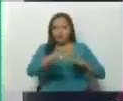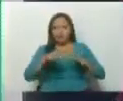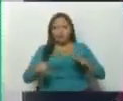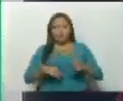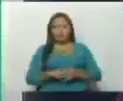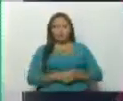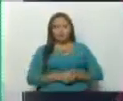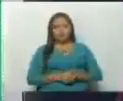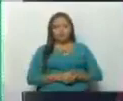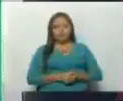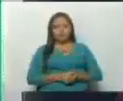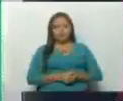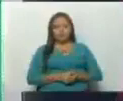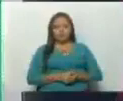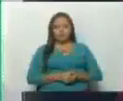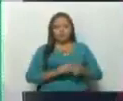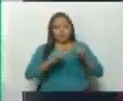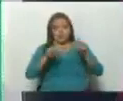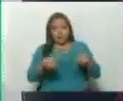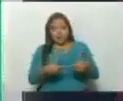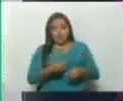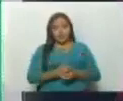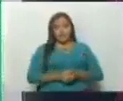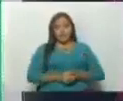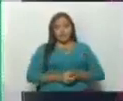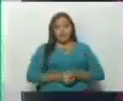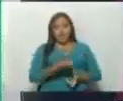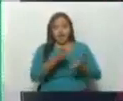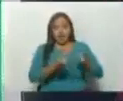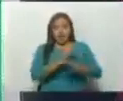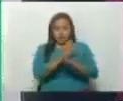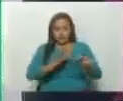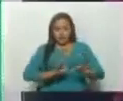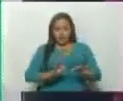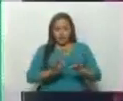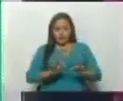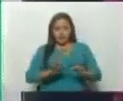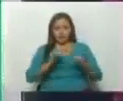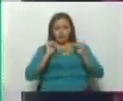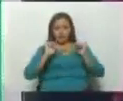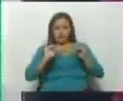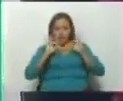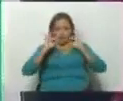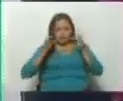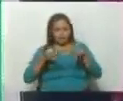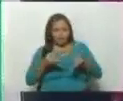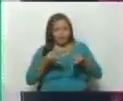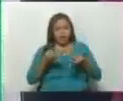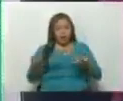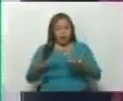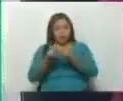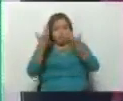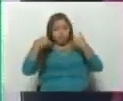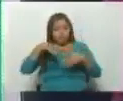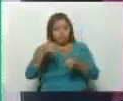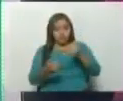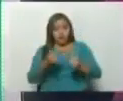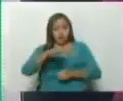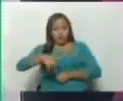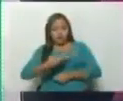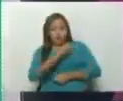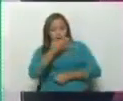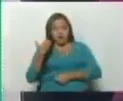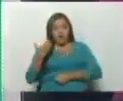Entonces, también hay situaciones de forma autocrítica, bueno, que con la almirante creemos que puede mejorar. Por ejemplo,